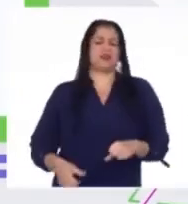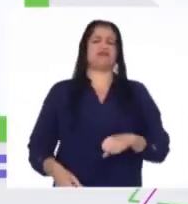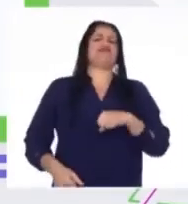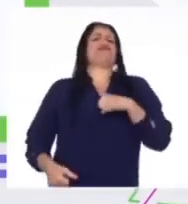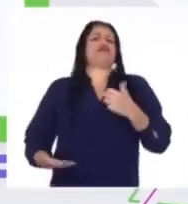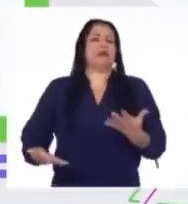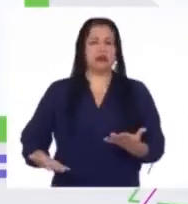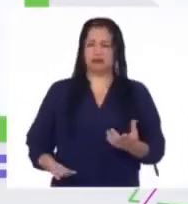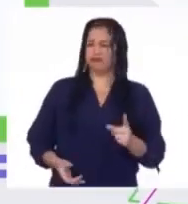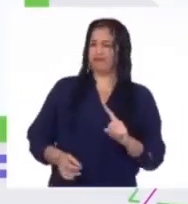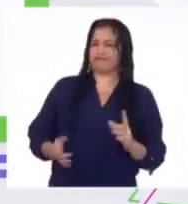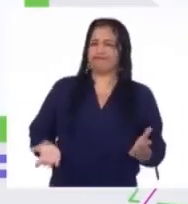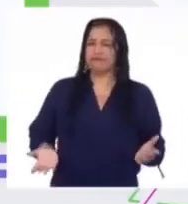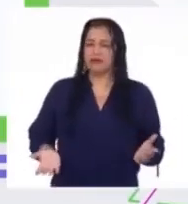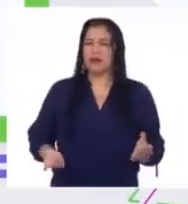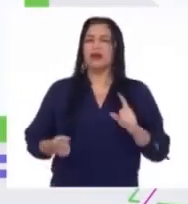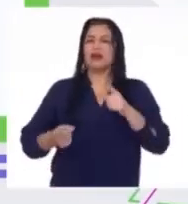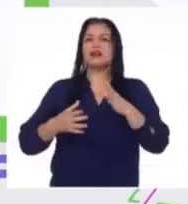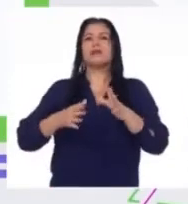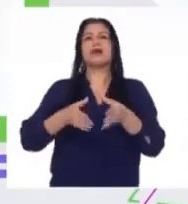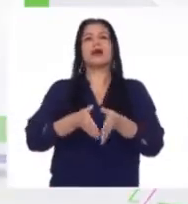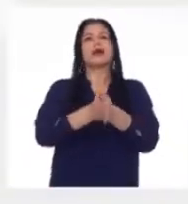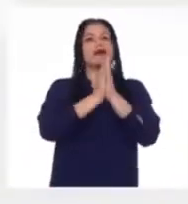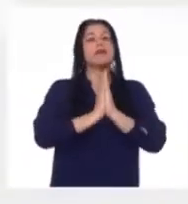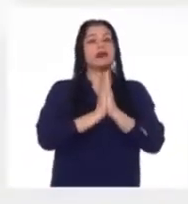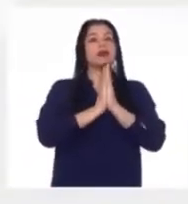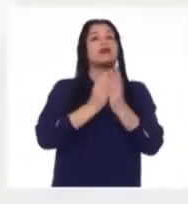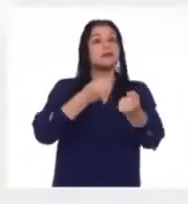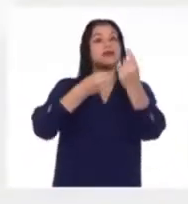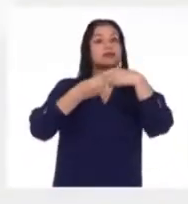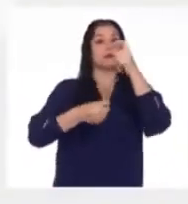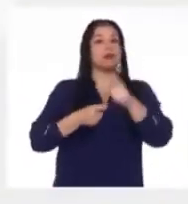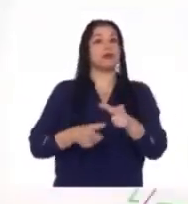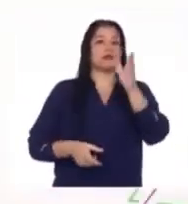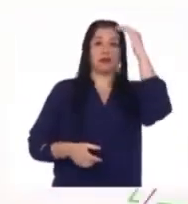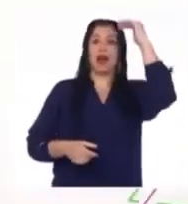y también pediré participación de un adulto.